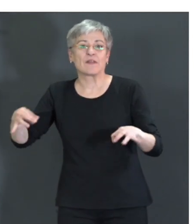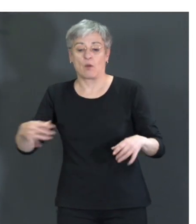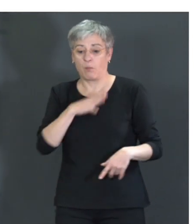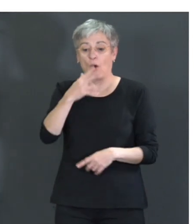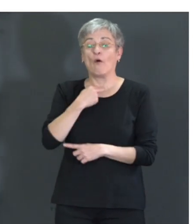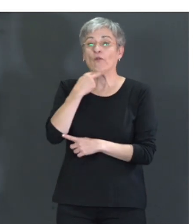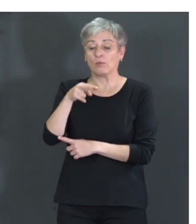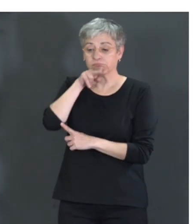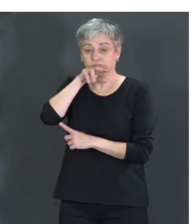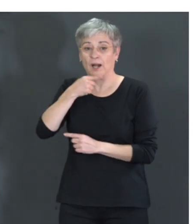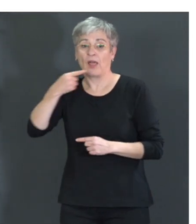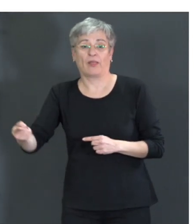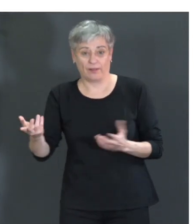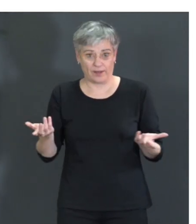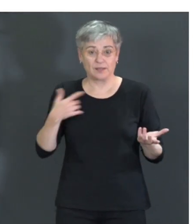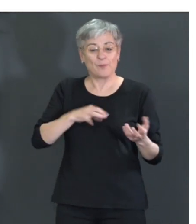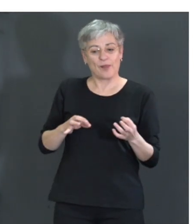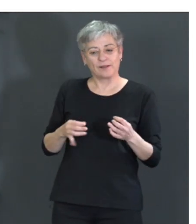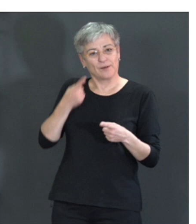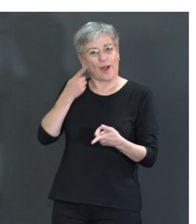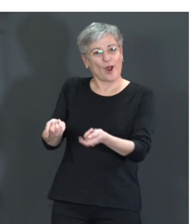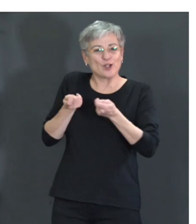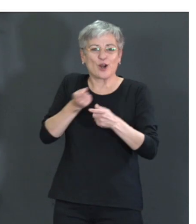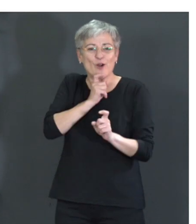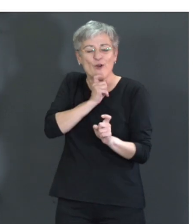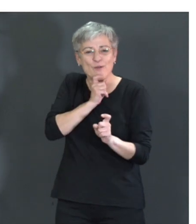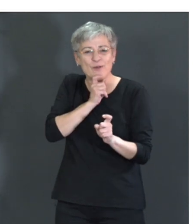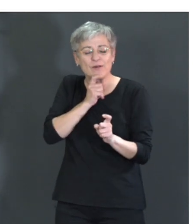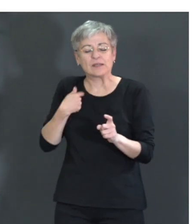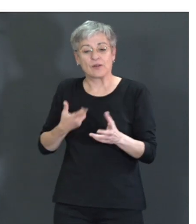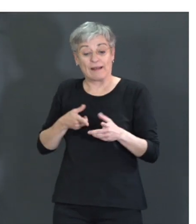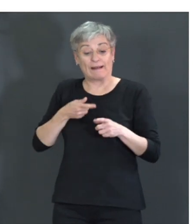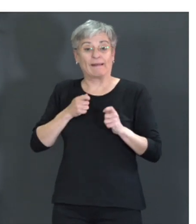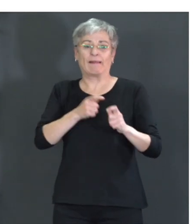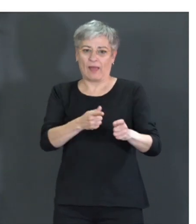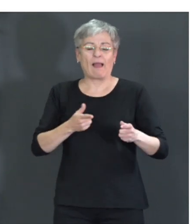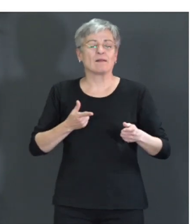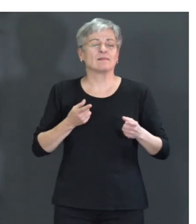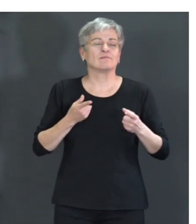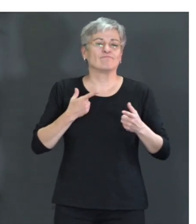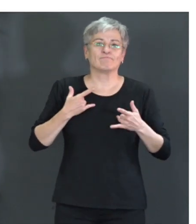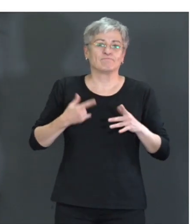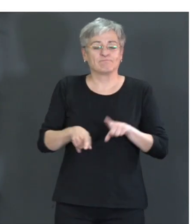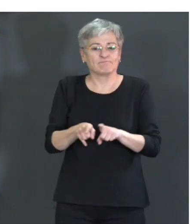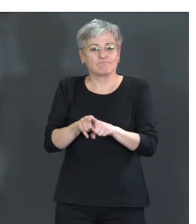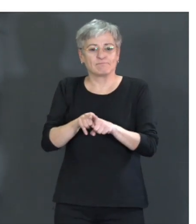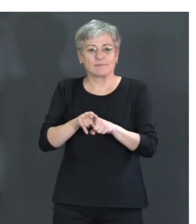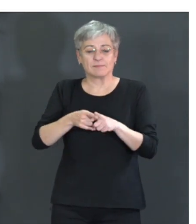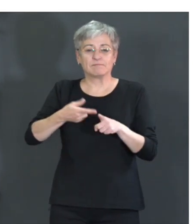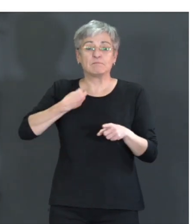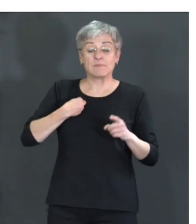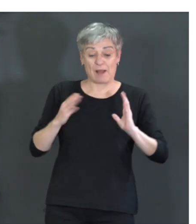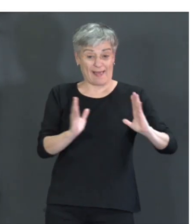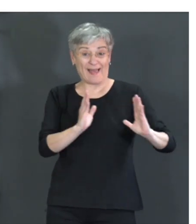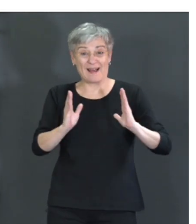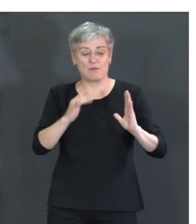voz pues puedes manejarlas, pues podía ser de gran ayuda en esta situación. Entonces aceleró durante esos meses toda